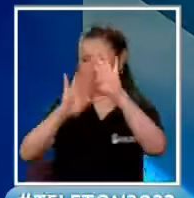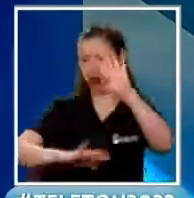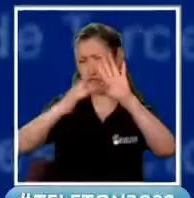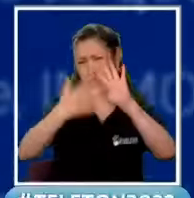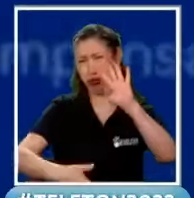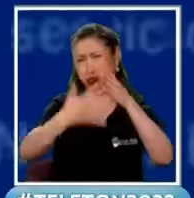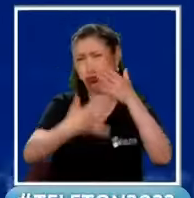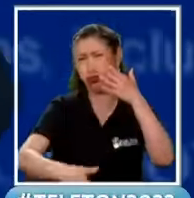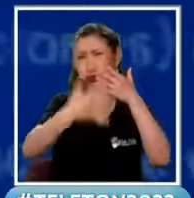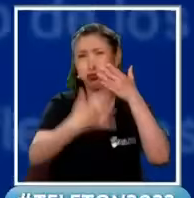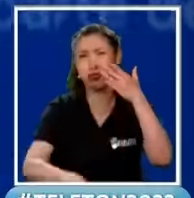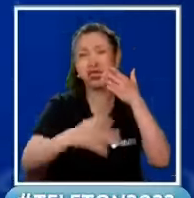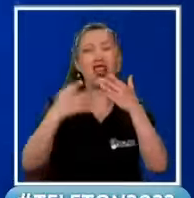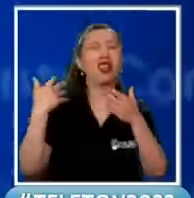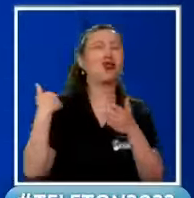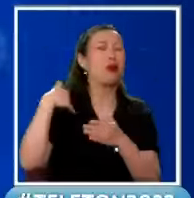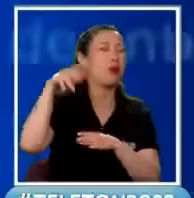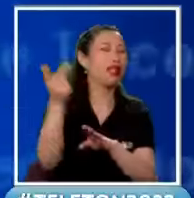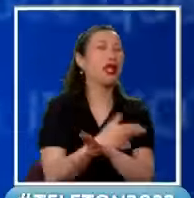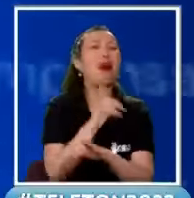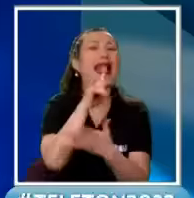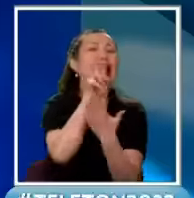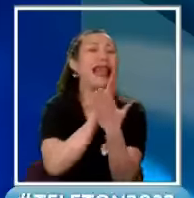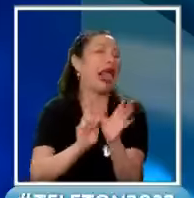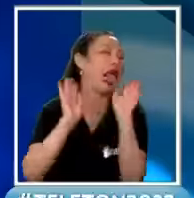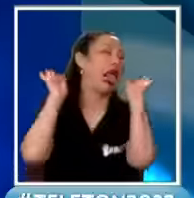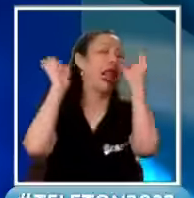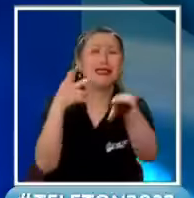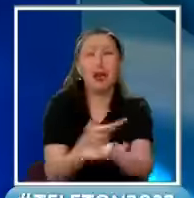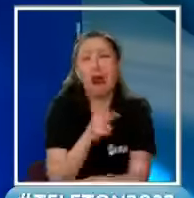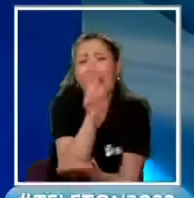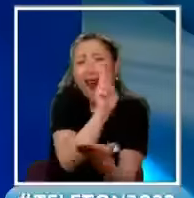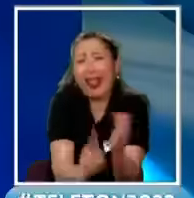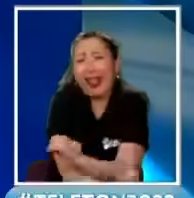Ya esta weá da lo mismo, weón. ¿Quién lee esta weá?